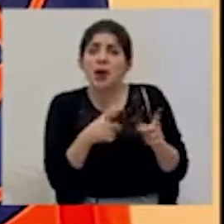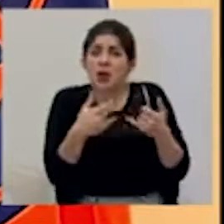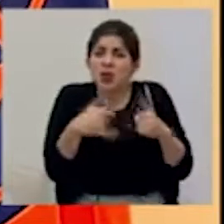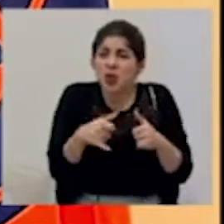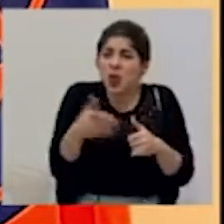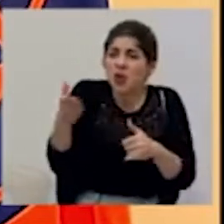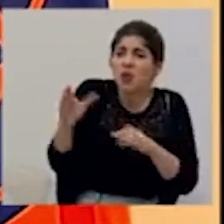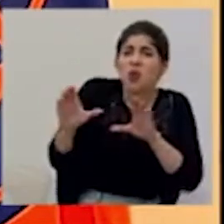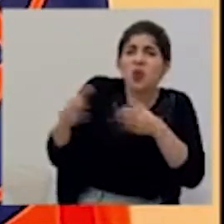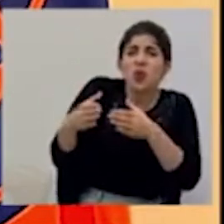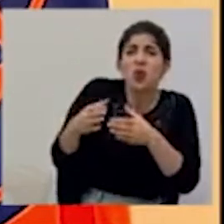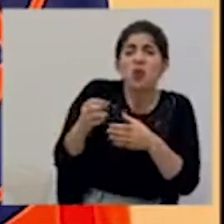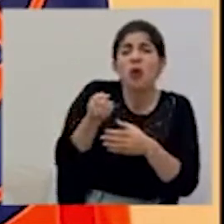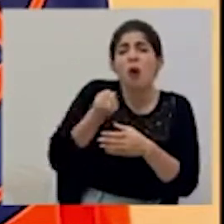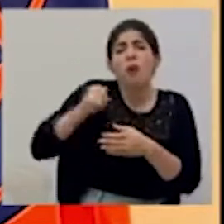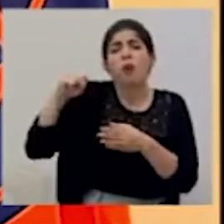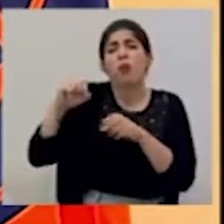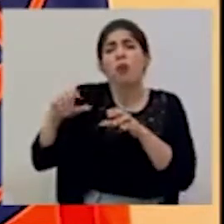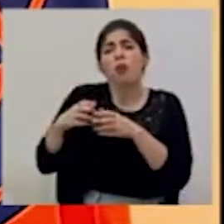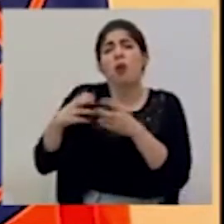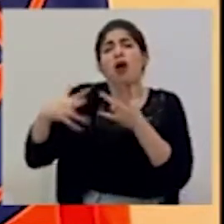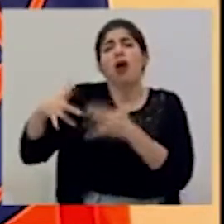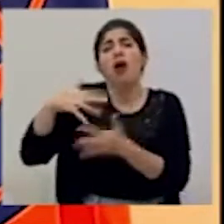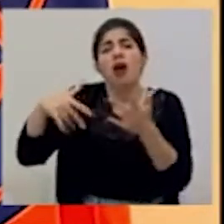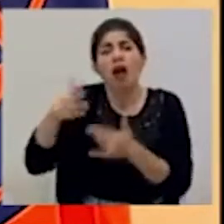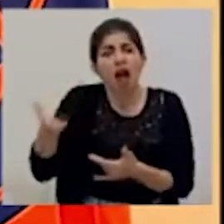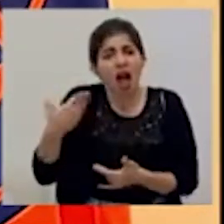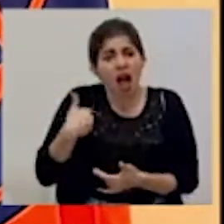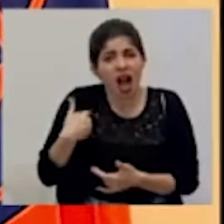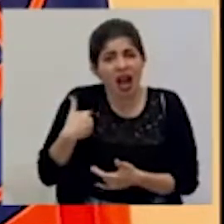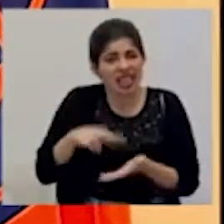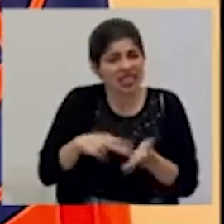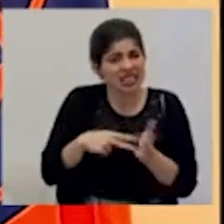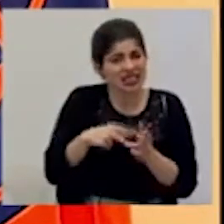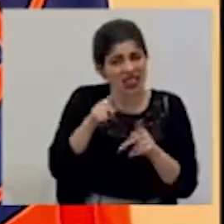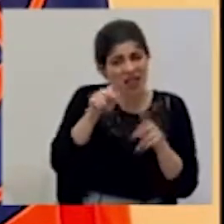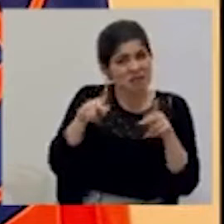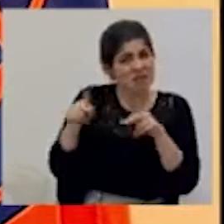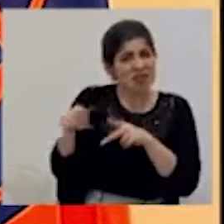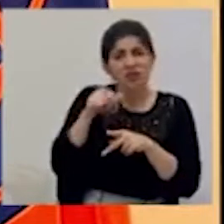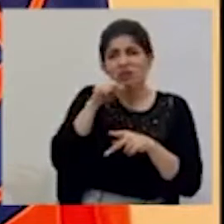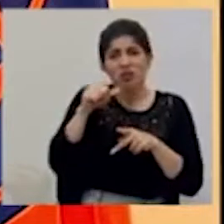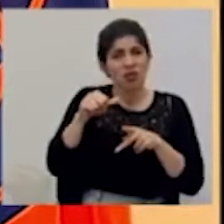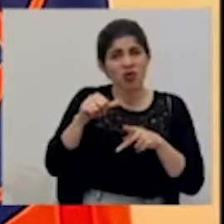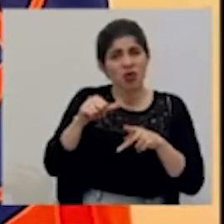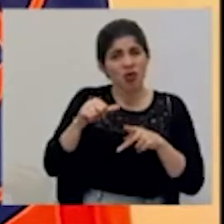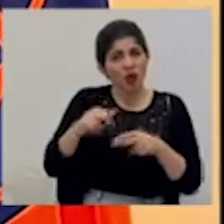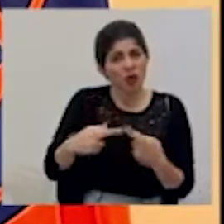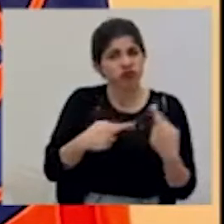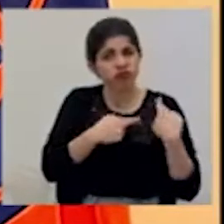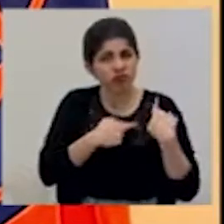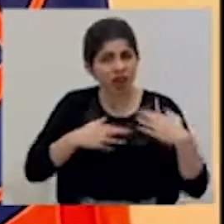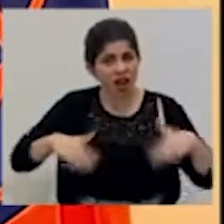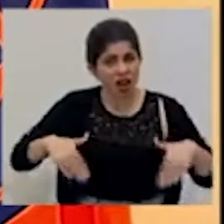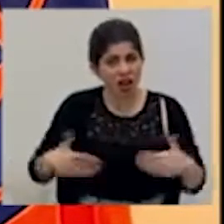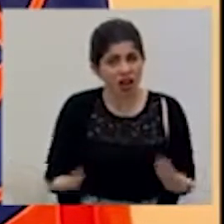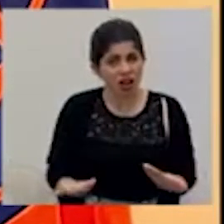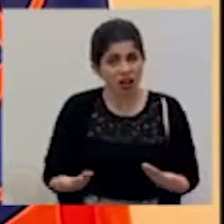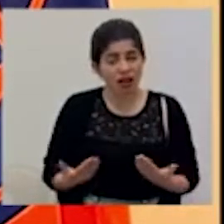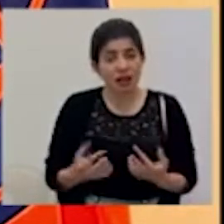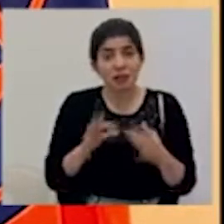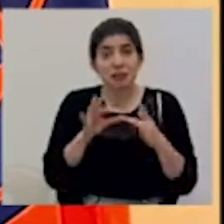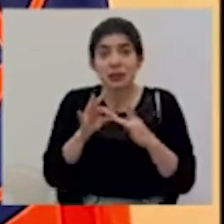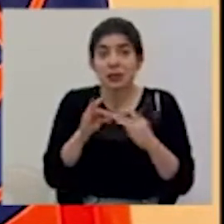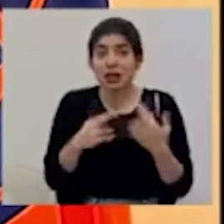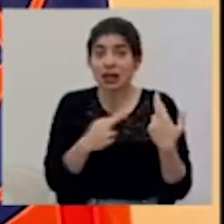se rompen las burbujas sociales y no estamos asumiendo del todo la responsabilidad que tenemos, sobre todo